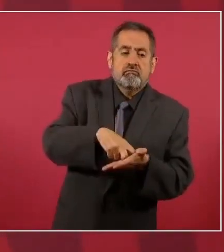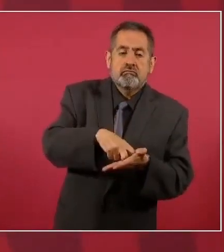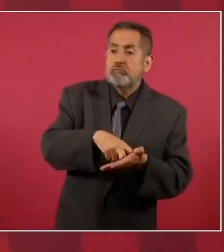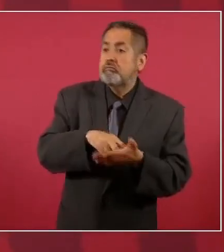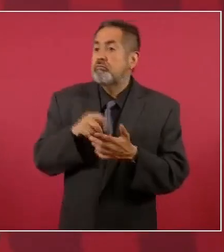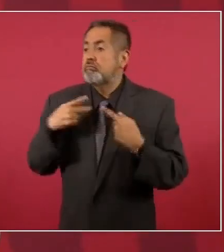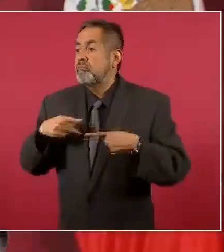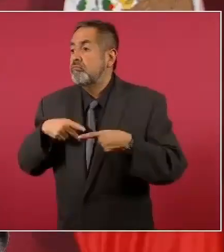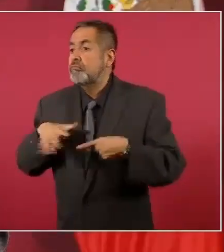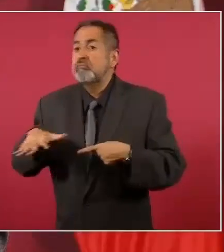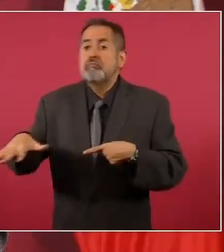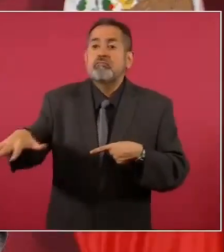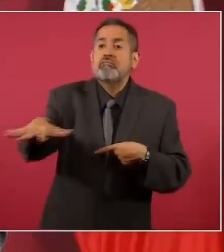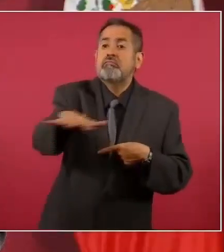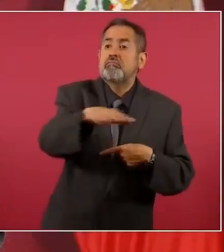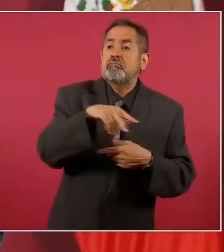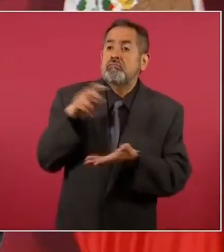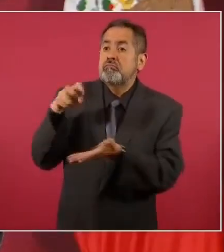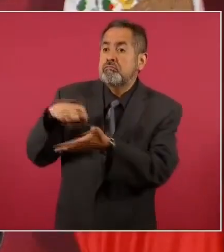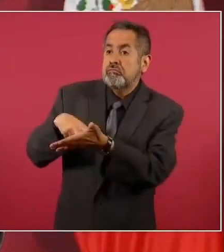pueblo.